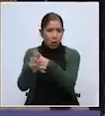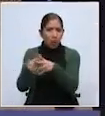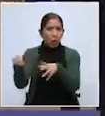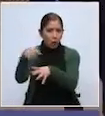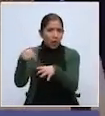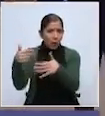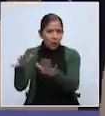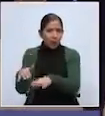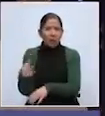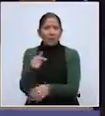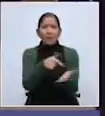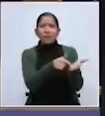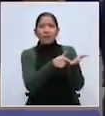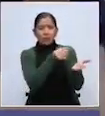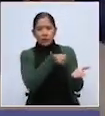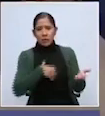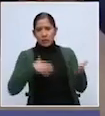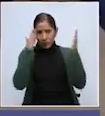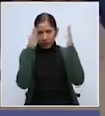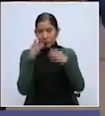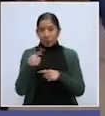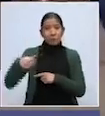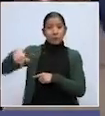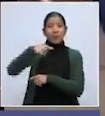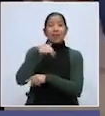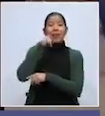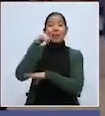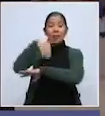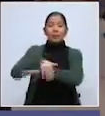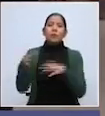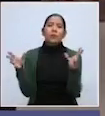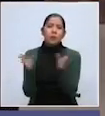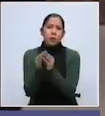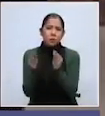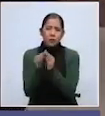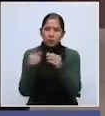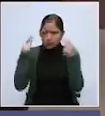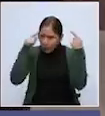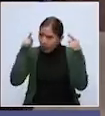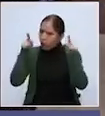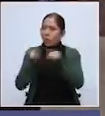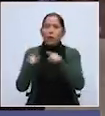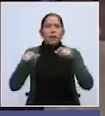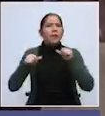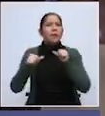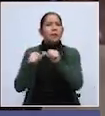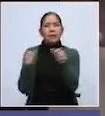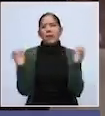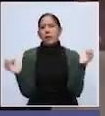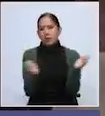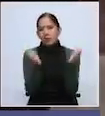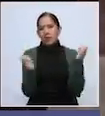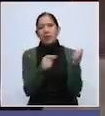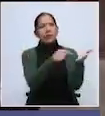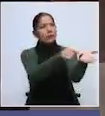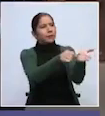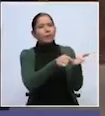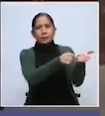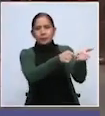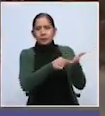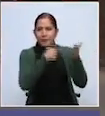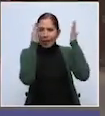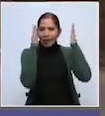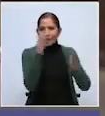reunión en la cual mantienen firme su declaración de emergencia en torno a las atenciones y demandas que piden de parte de la